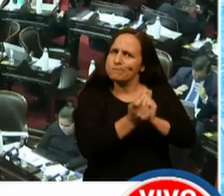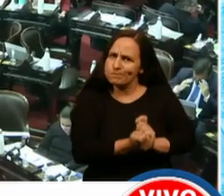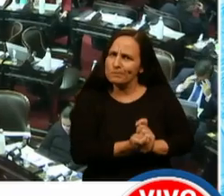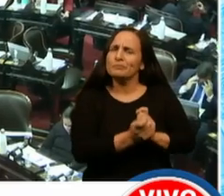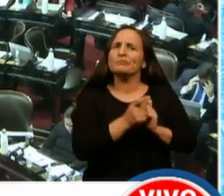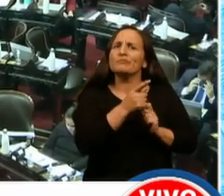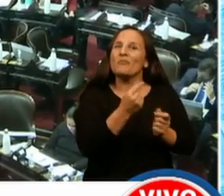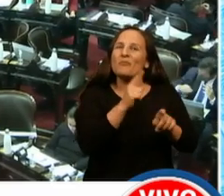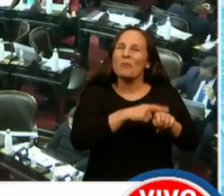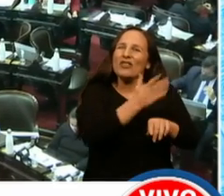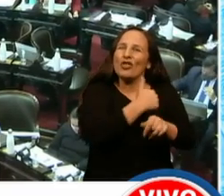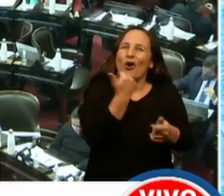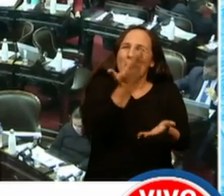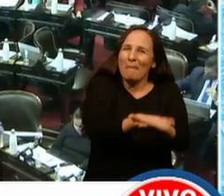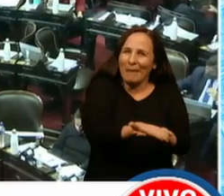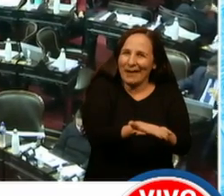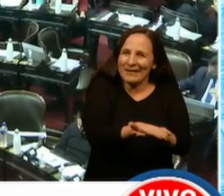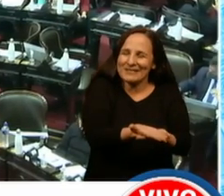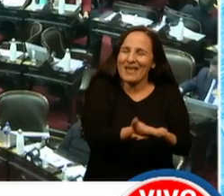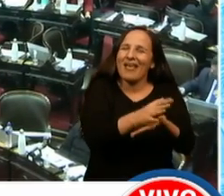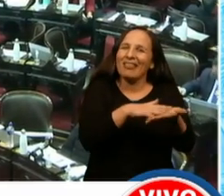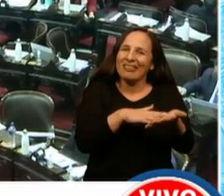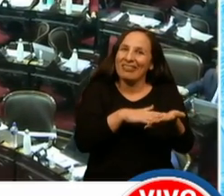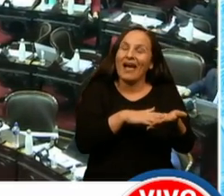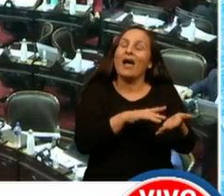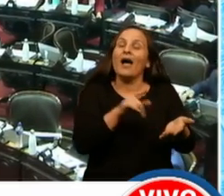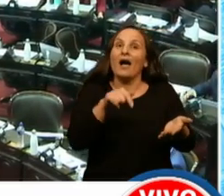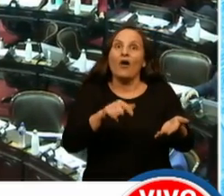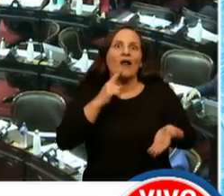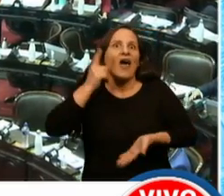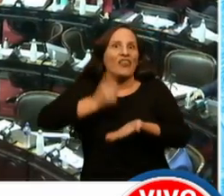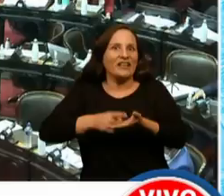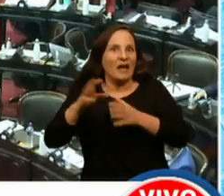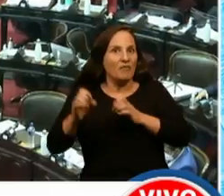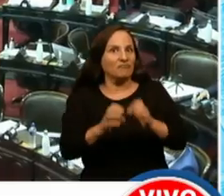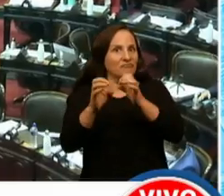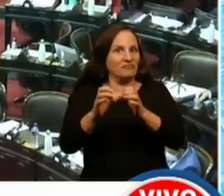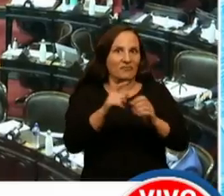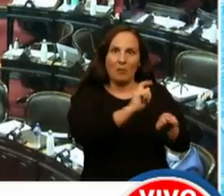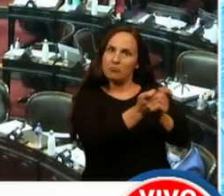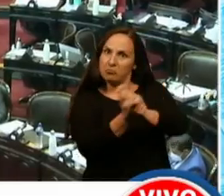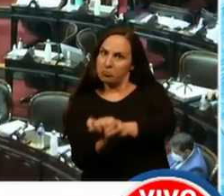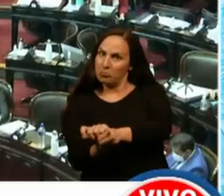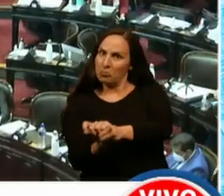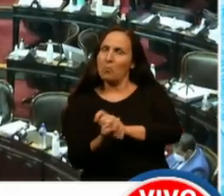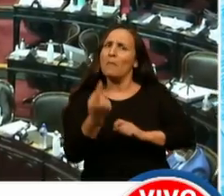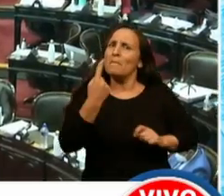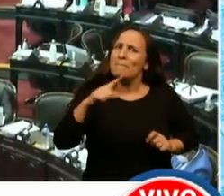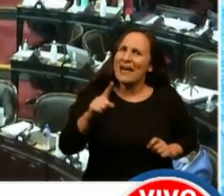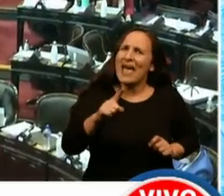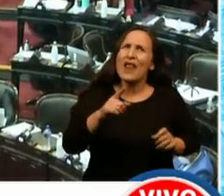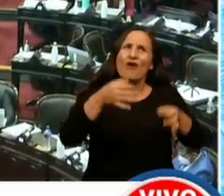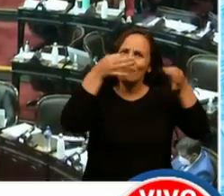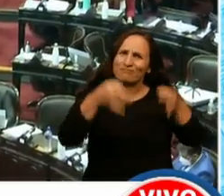desde la presentación al dictamen que estamos tratando pero que no cambió el